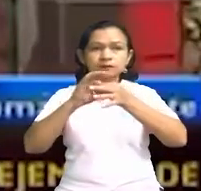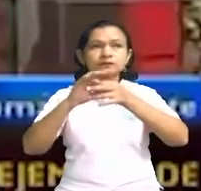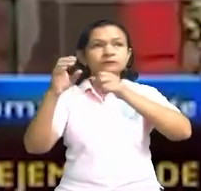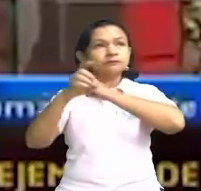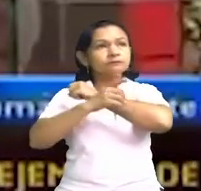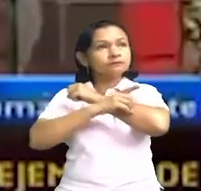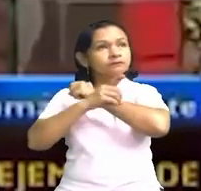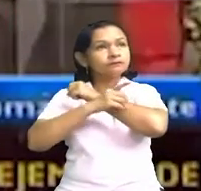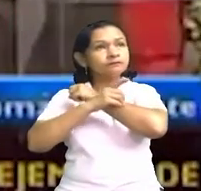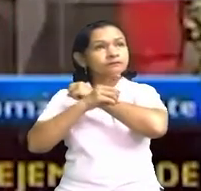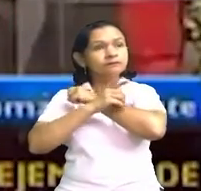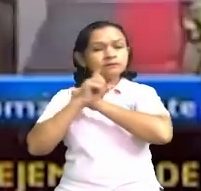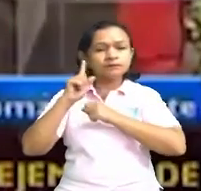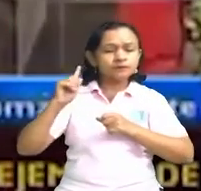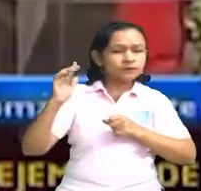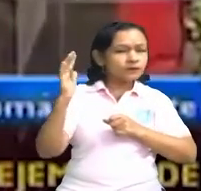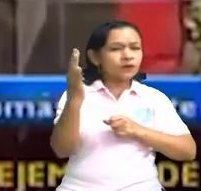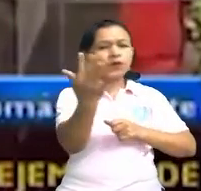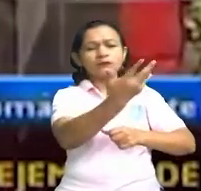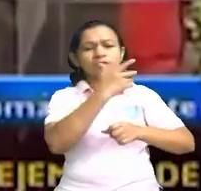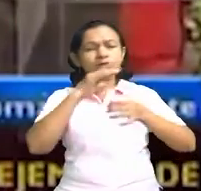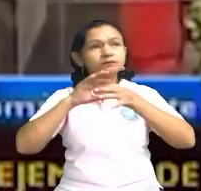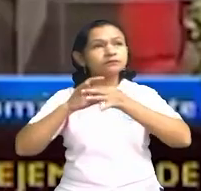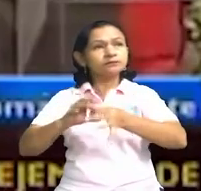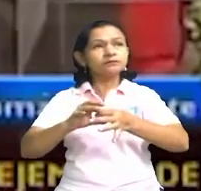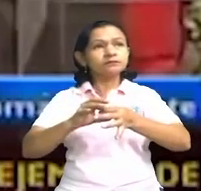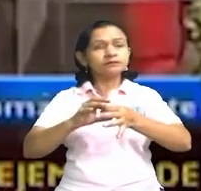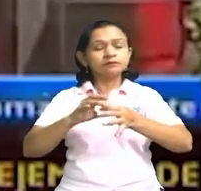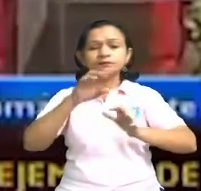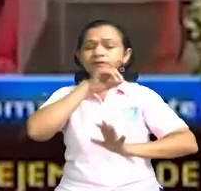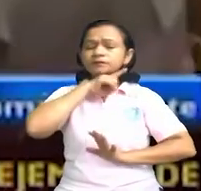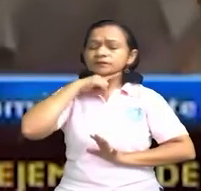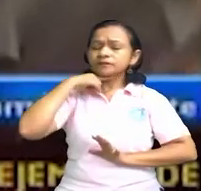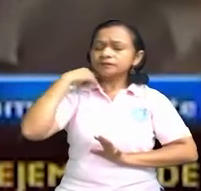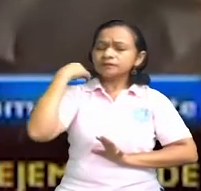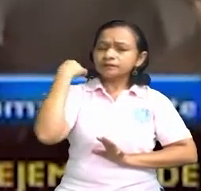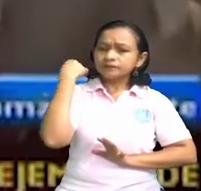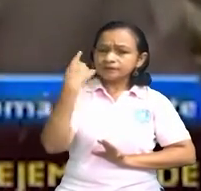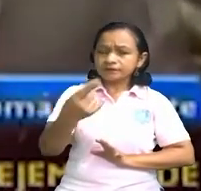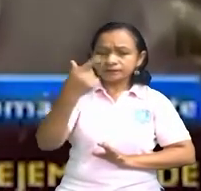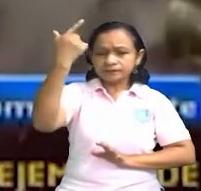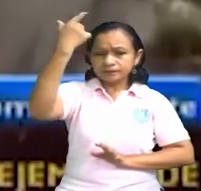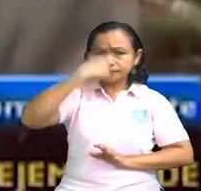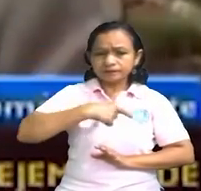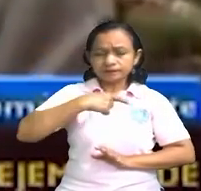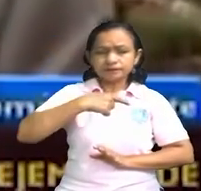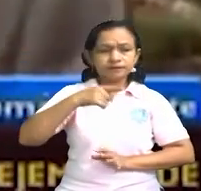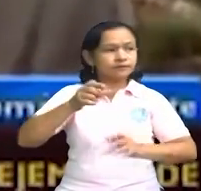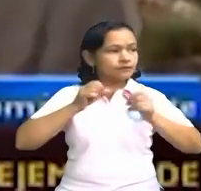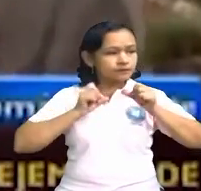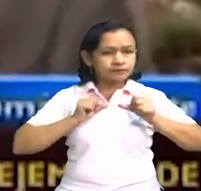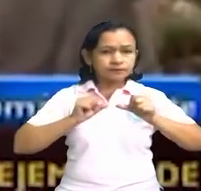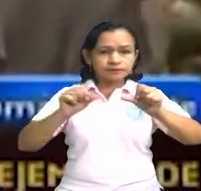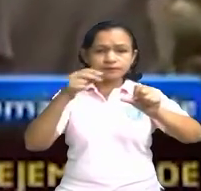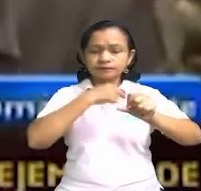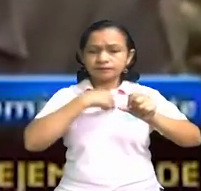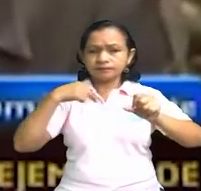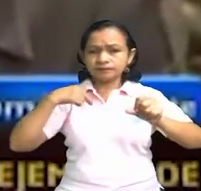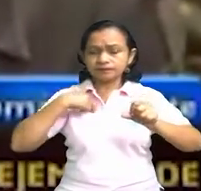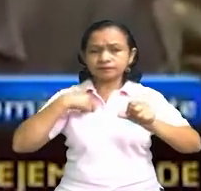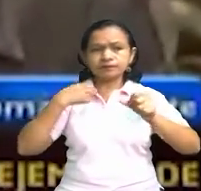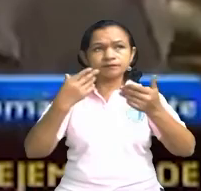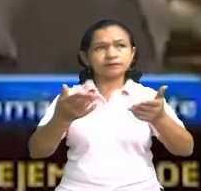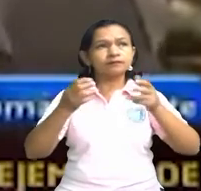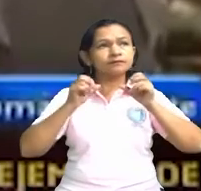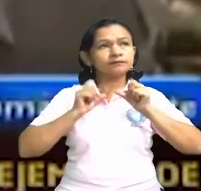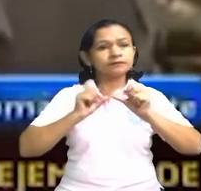Daniel, todos nosotros, con la certidumbre absoluta de que seguiremos estando,